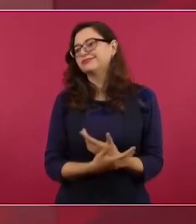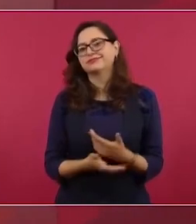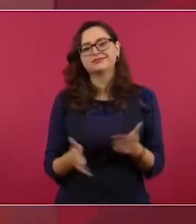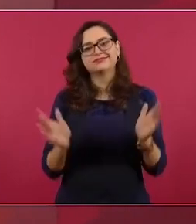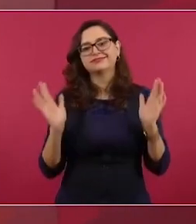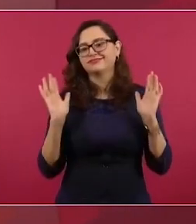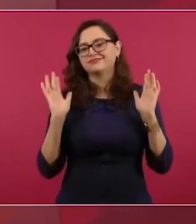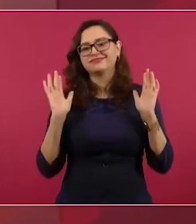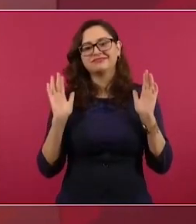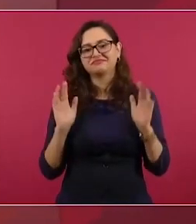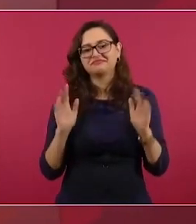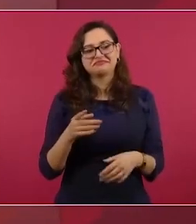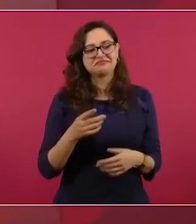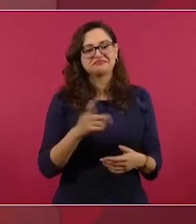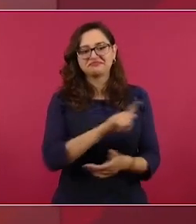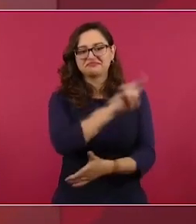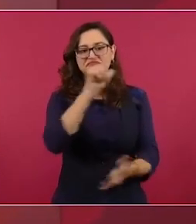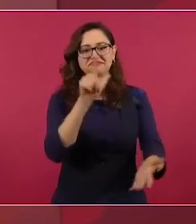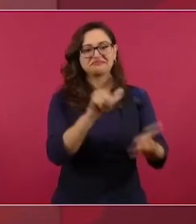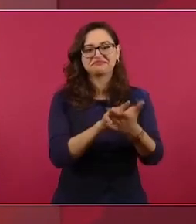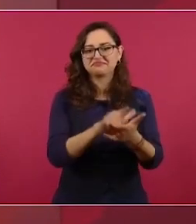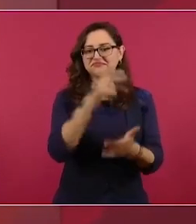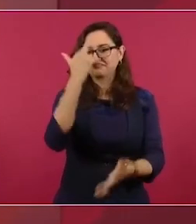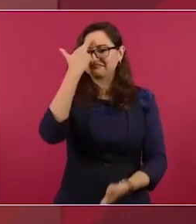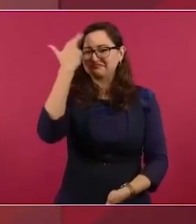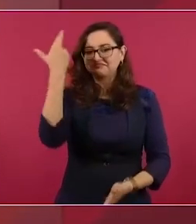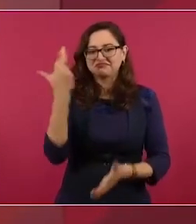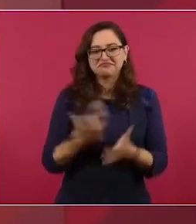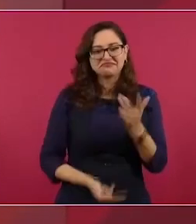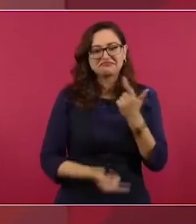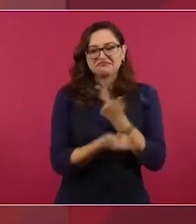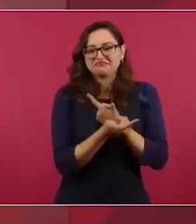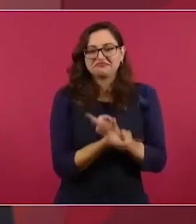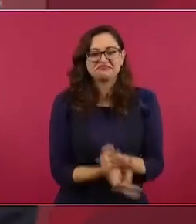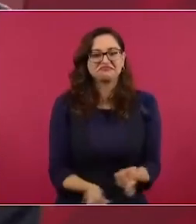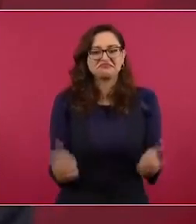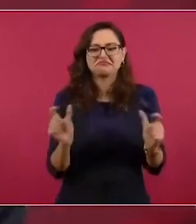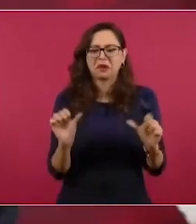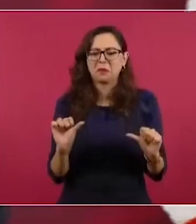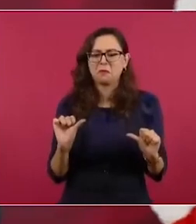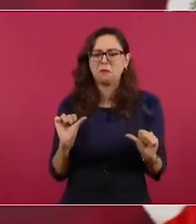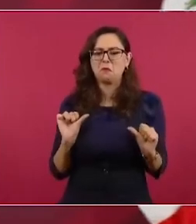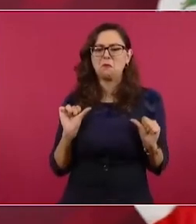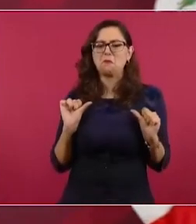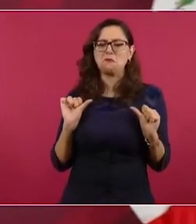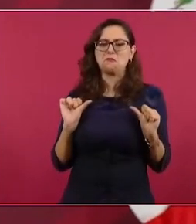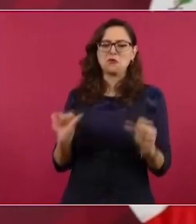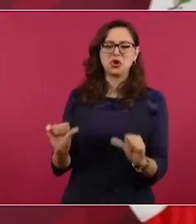poder económico y tienen también